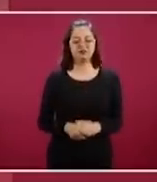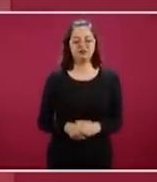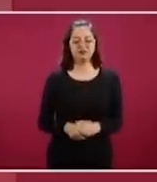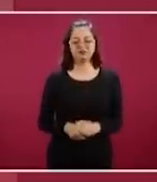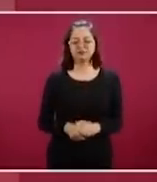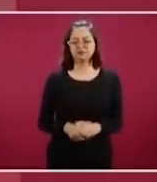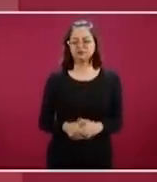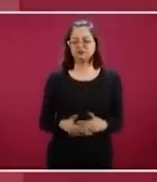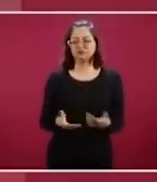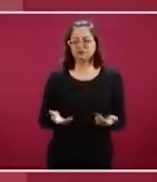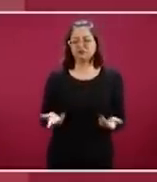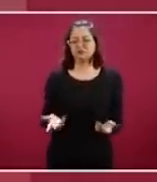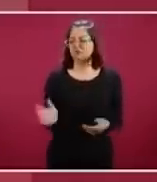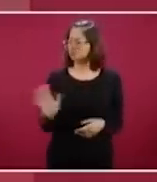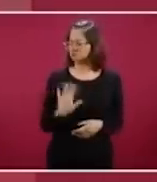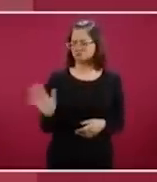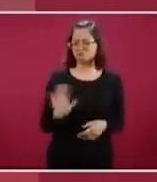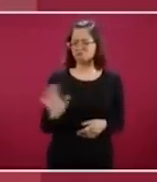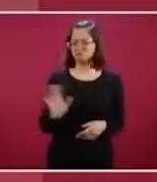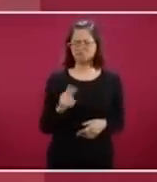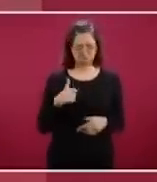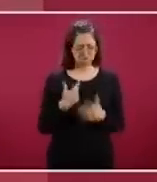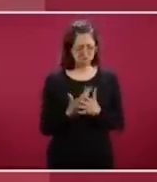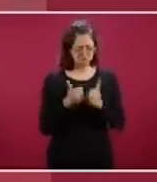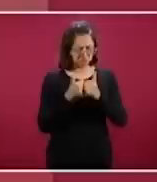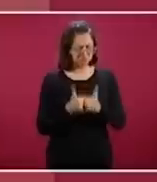y él decidía estar ahí